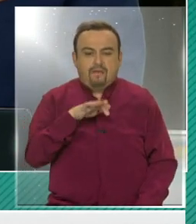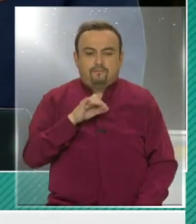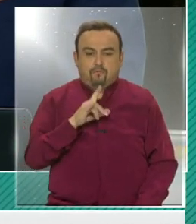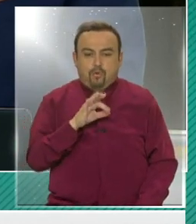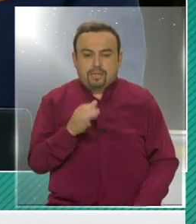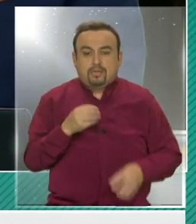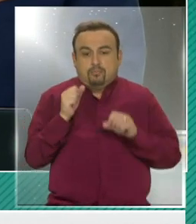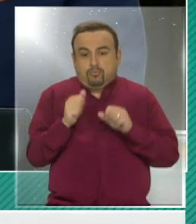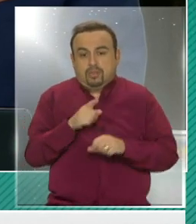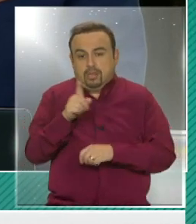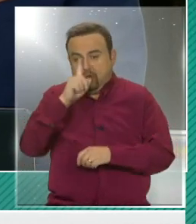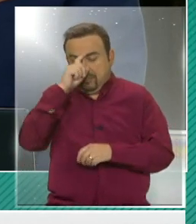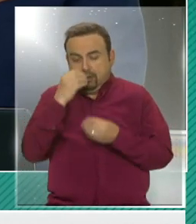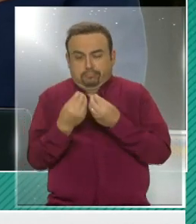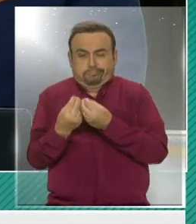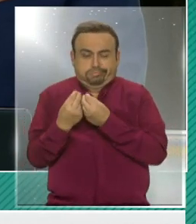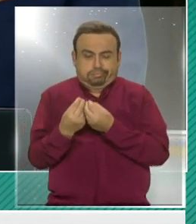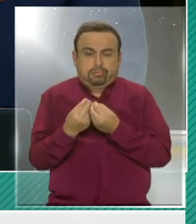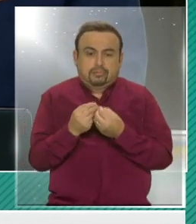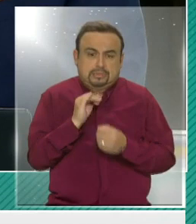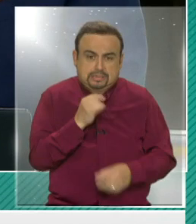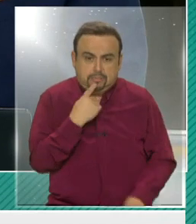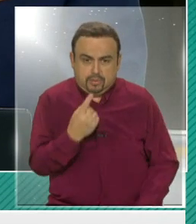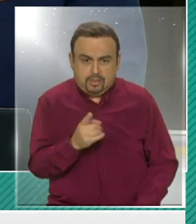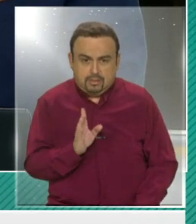colapso cierto en el sistema hospitalario